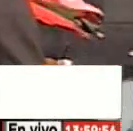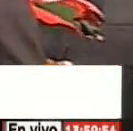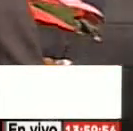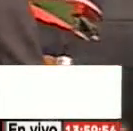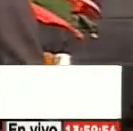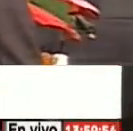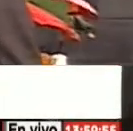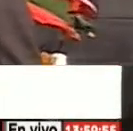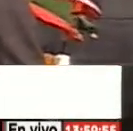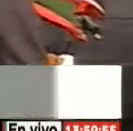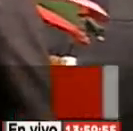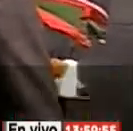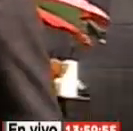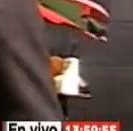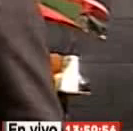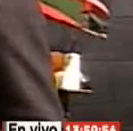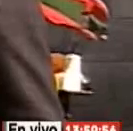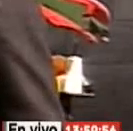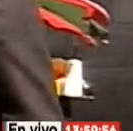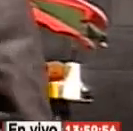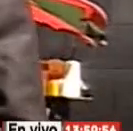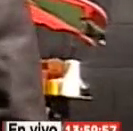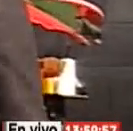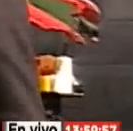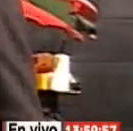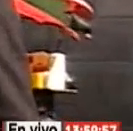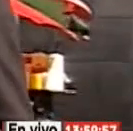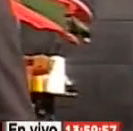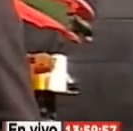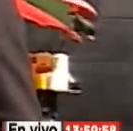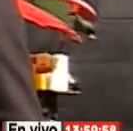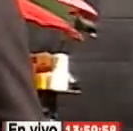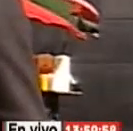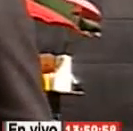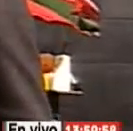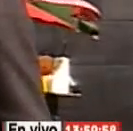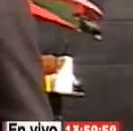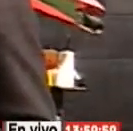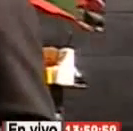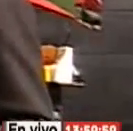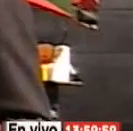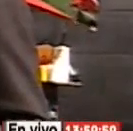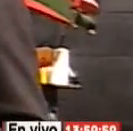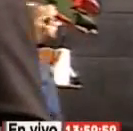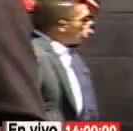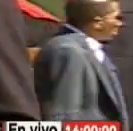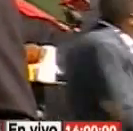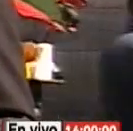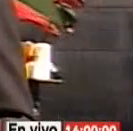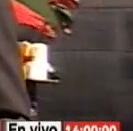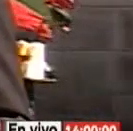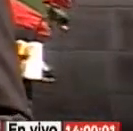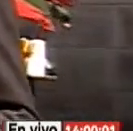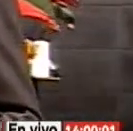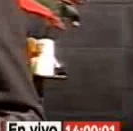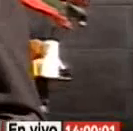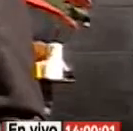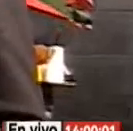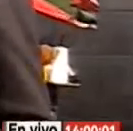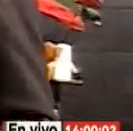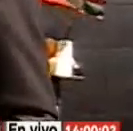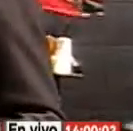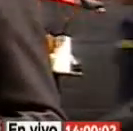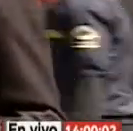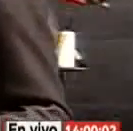eventos durante esta tarde y noche, de cuidar a sus hijos principalmente para evitar que ellos se vayan a extraviar. Y por